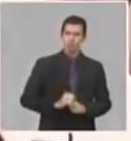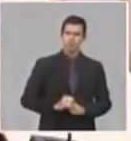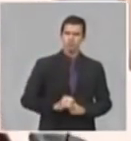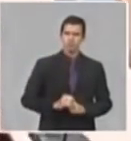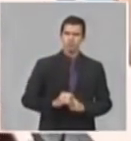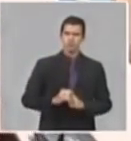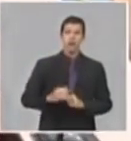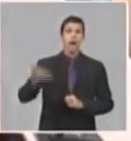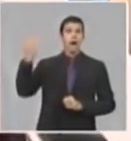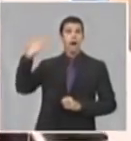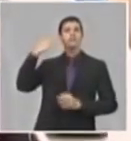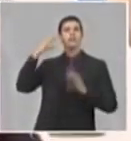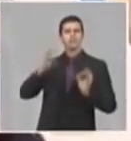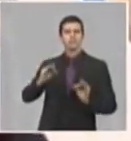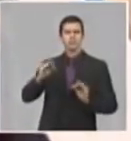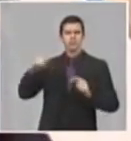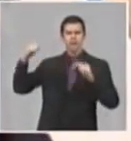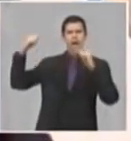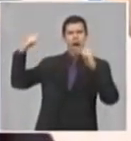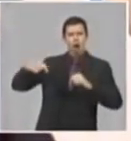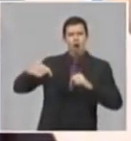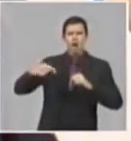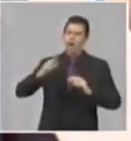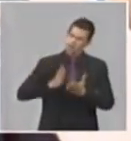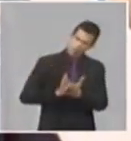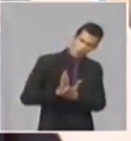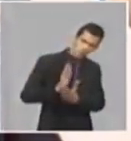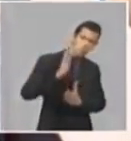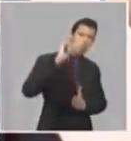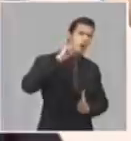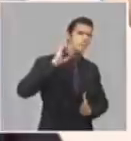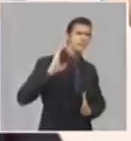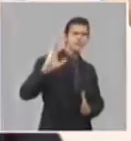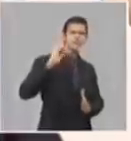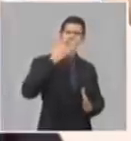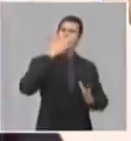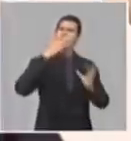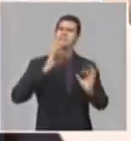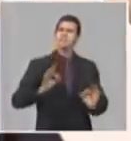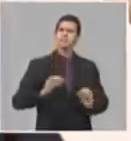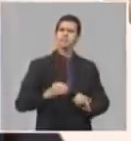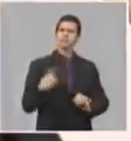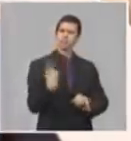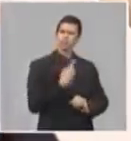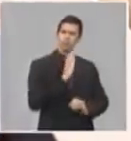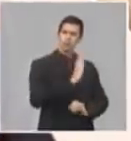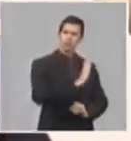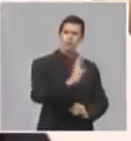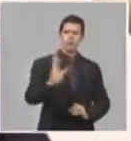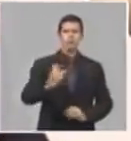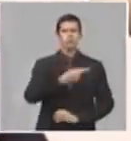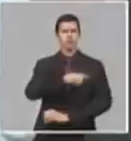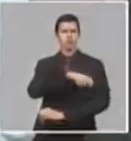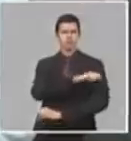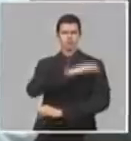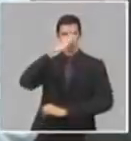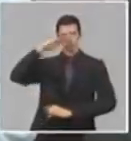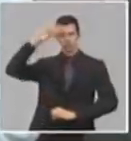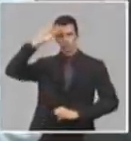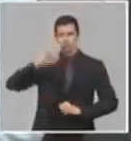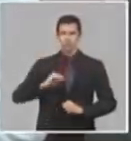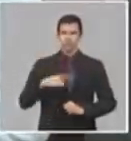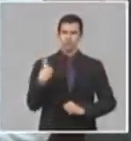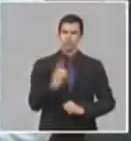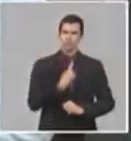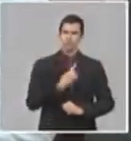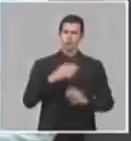Nos debemos al pueblo al que pertenecemos. Lo respetamos y queremos y para su bienestar